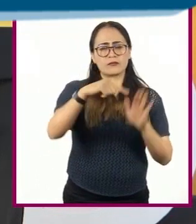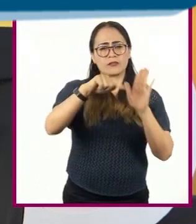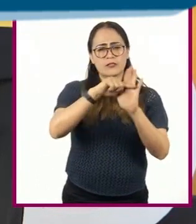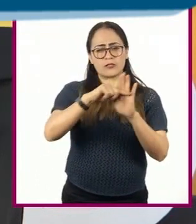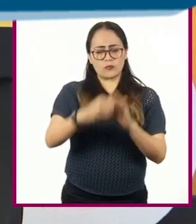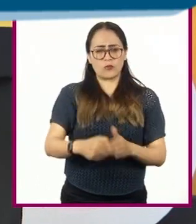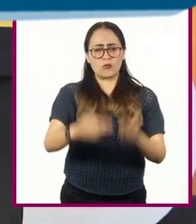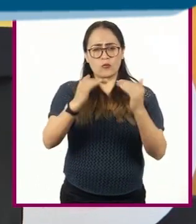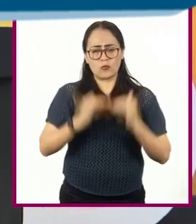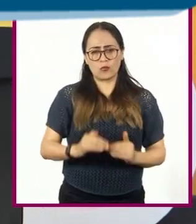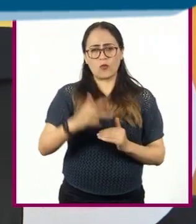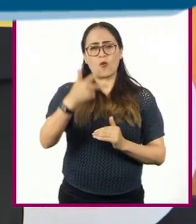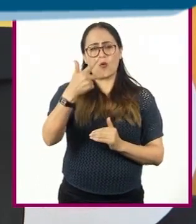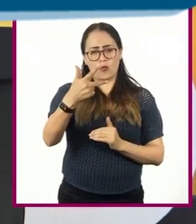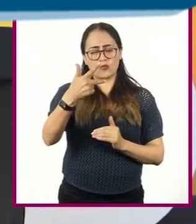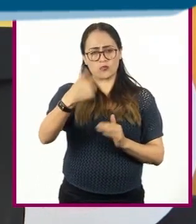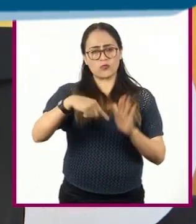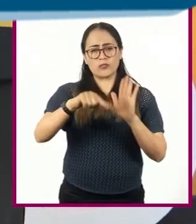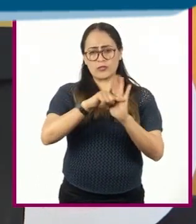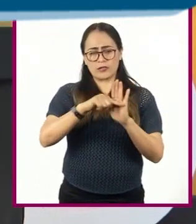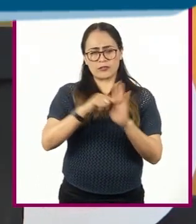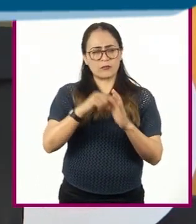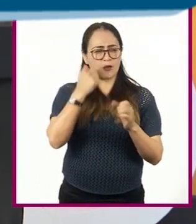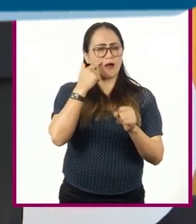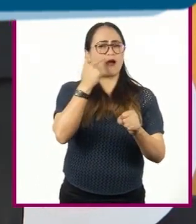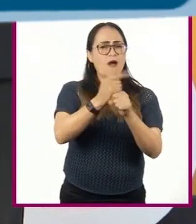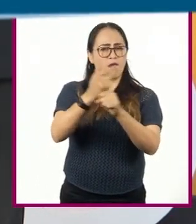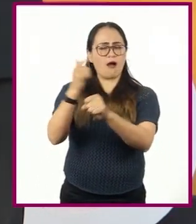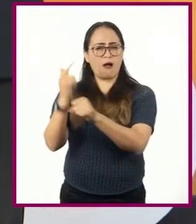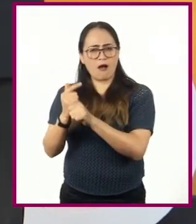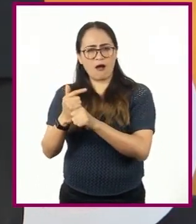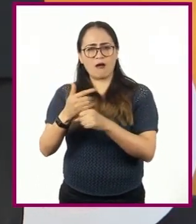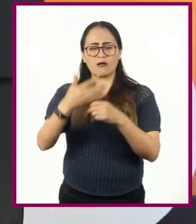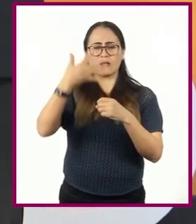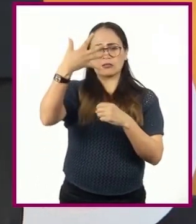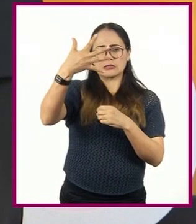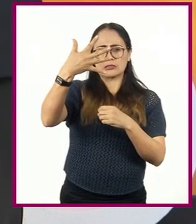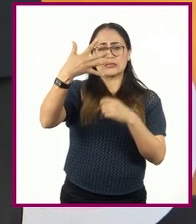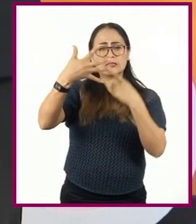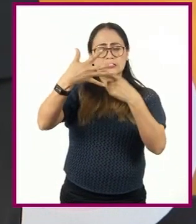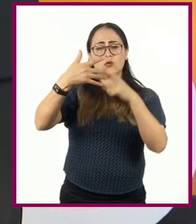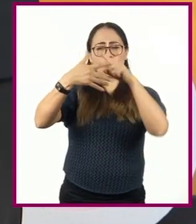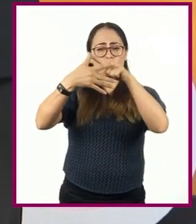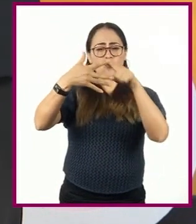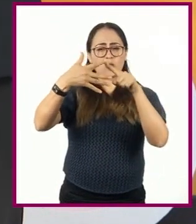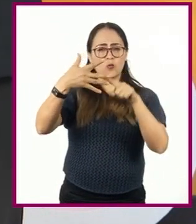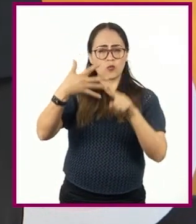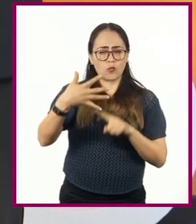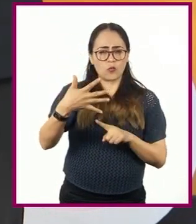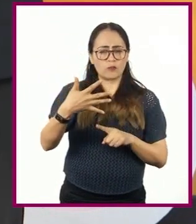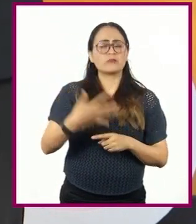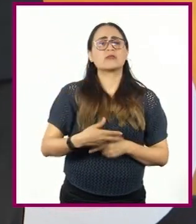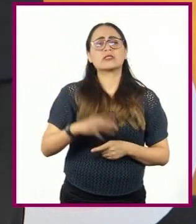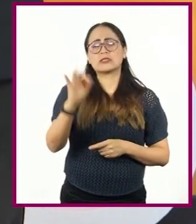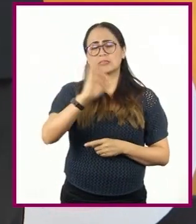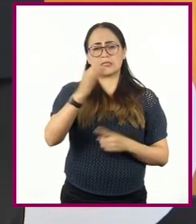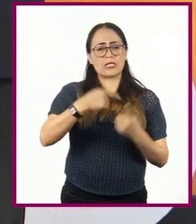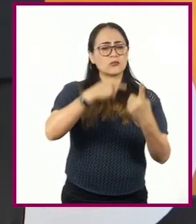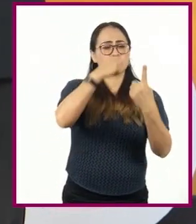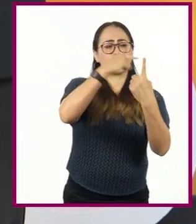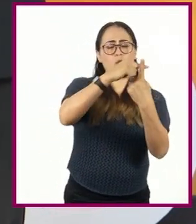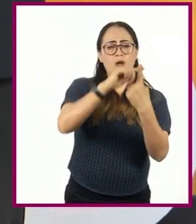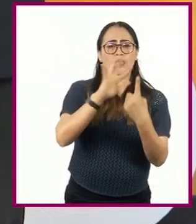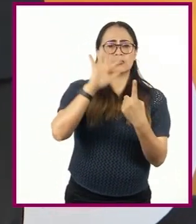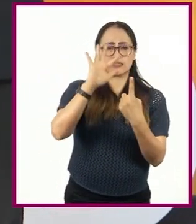8 negativo, identificamos que hay una diferencia de 5 entre ellos. Es decir, si se suma 5